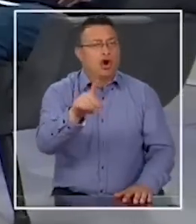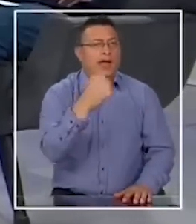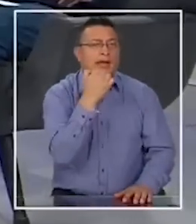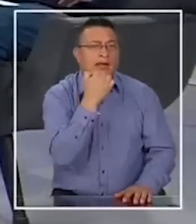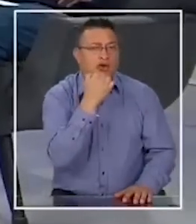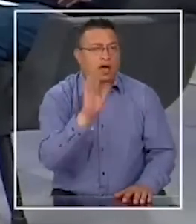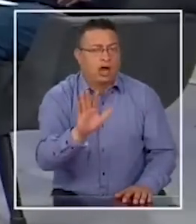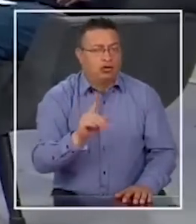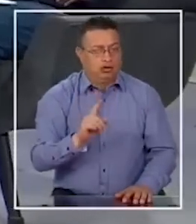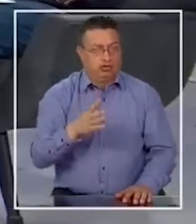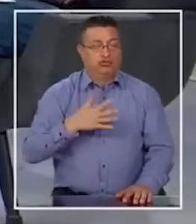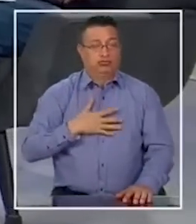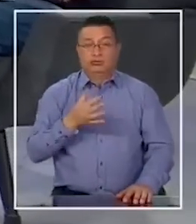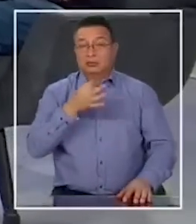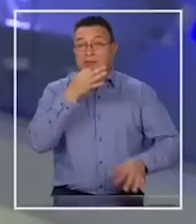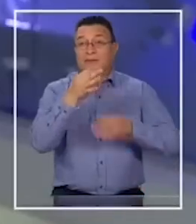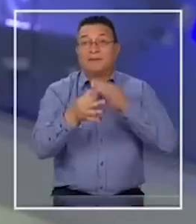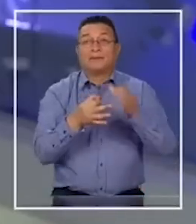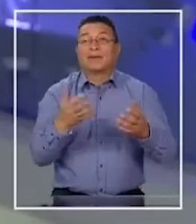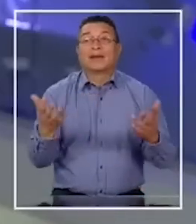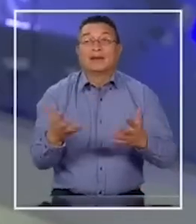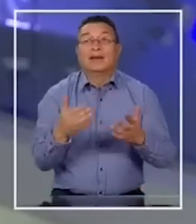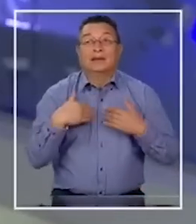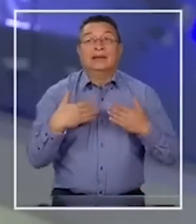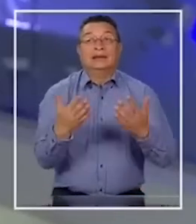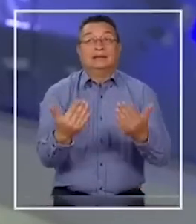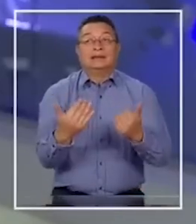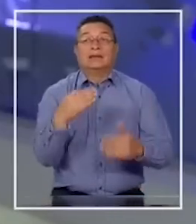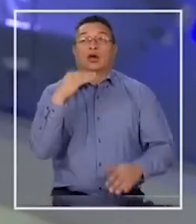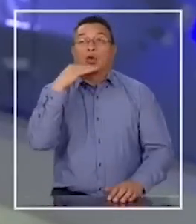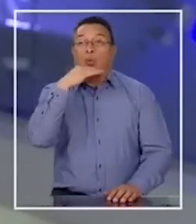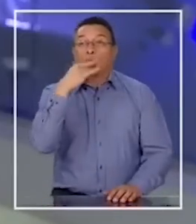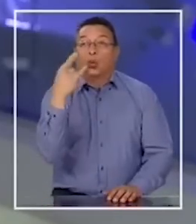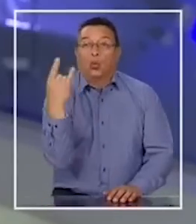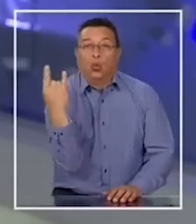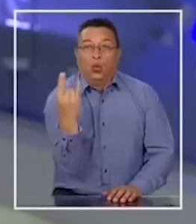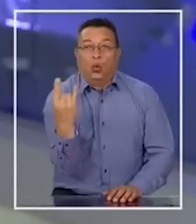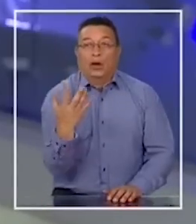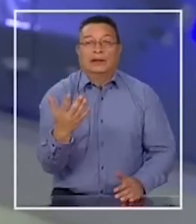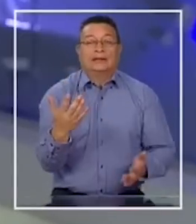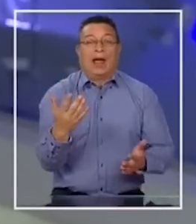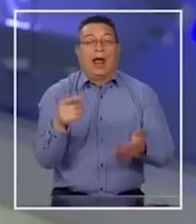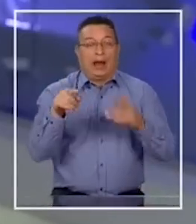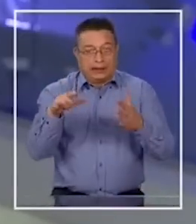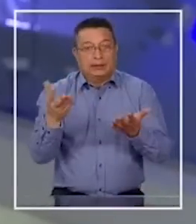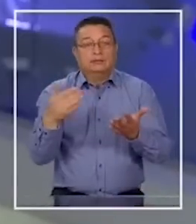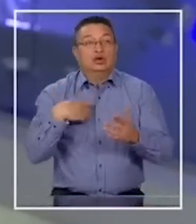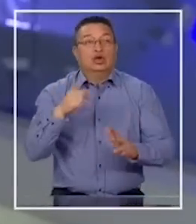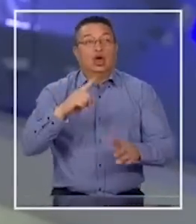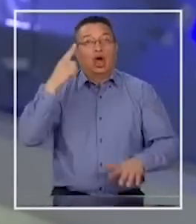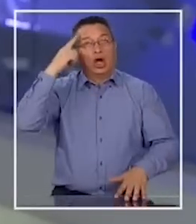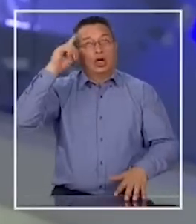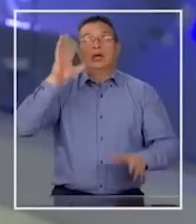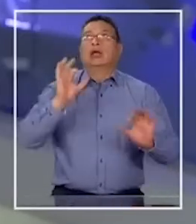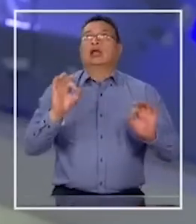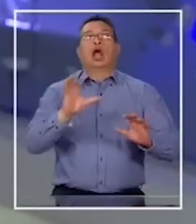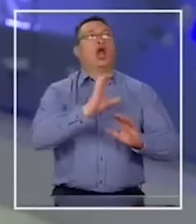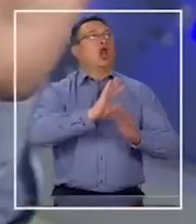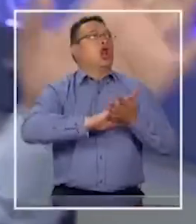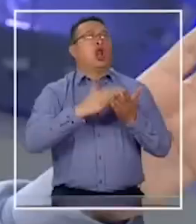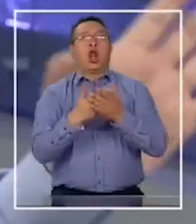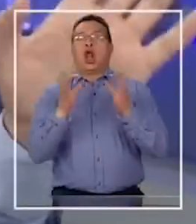lo que yo estoy transmitiendo es que estamos en un momento que necesitan urgencias no podemos seguir pensando que estamos en un estado normal